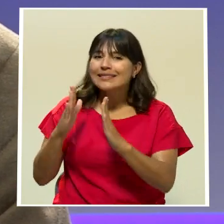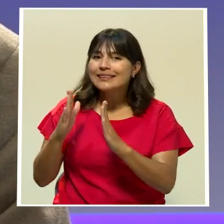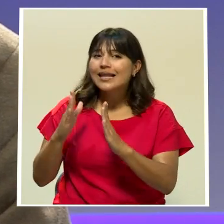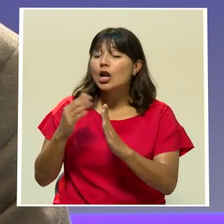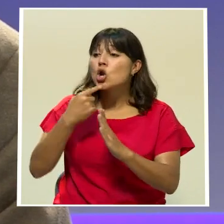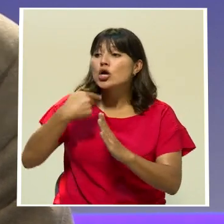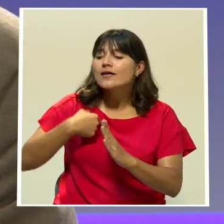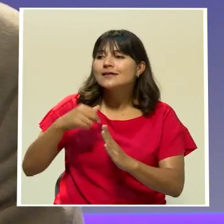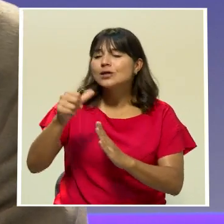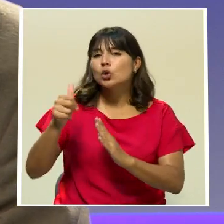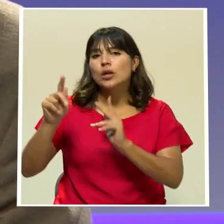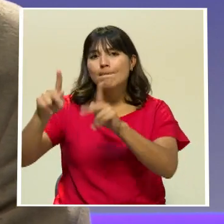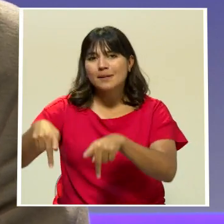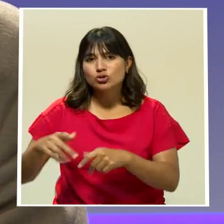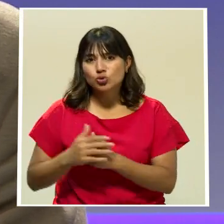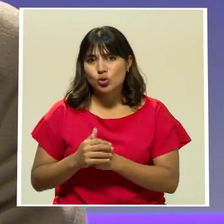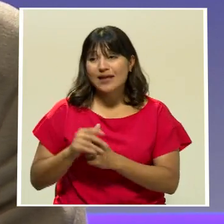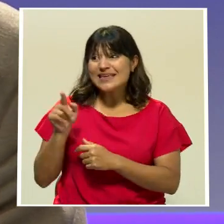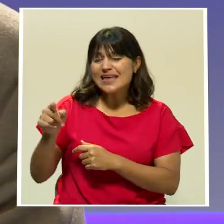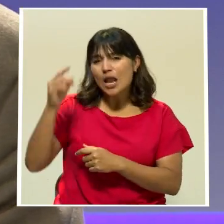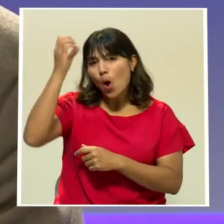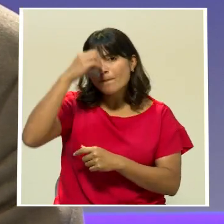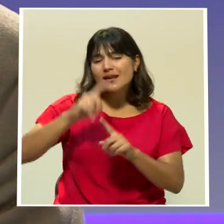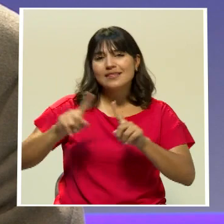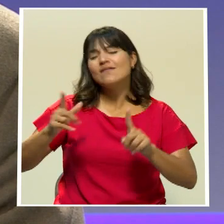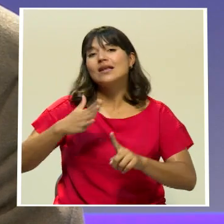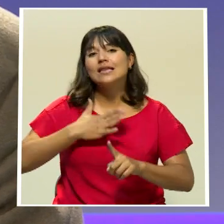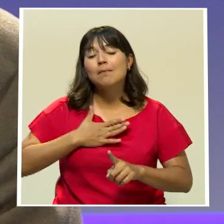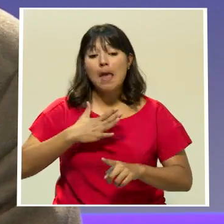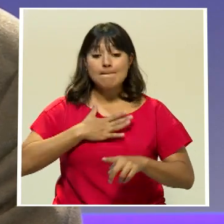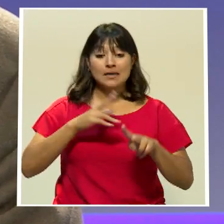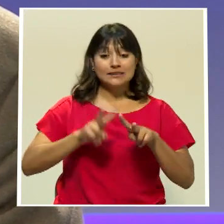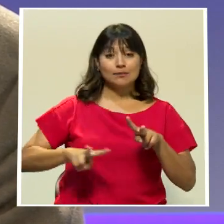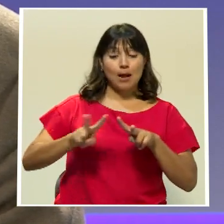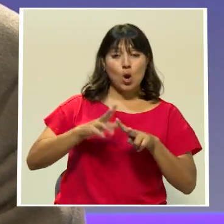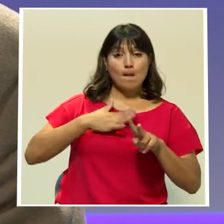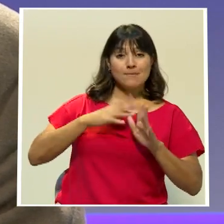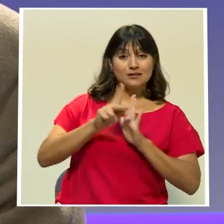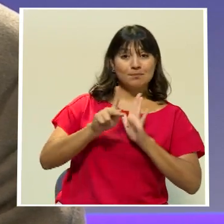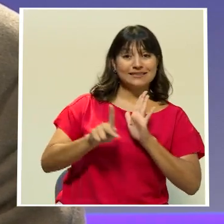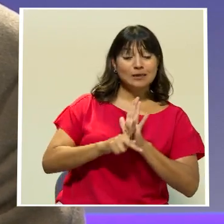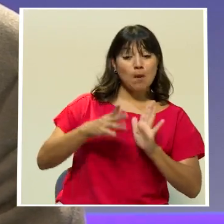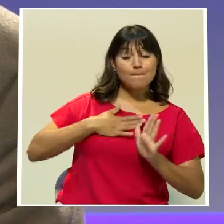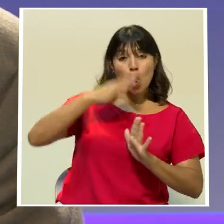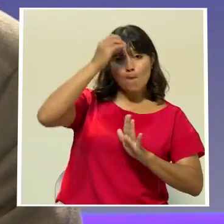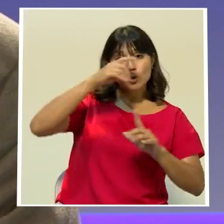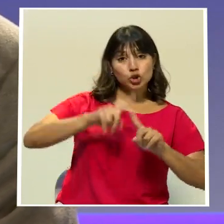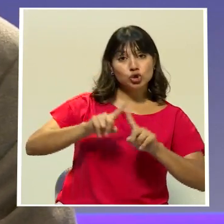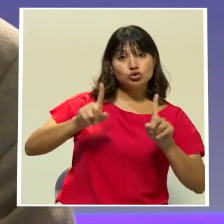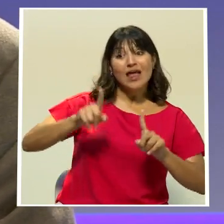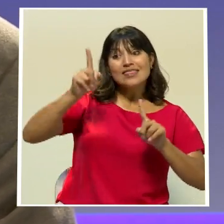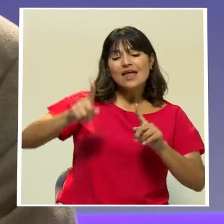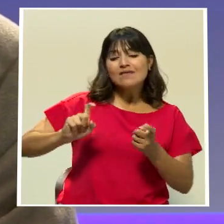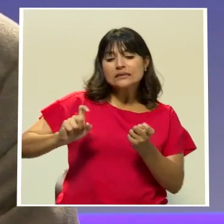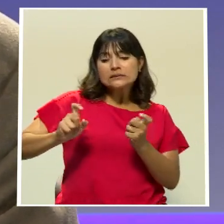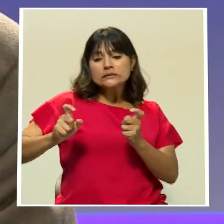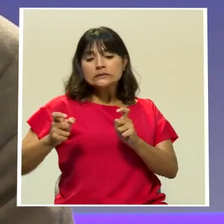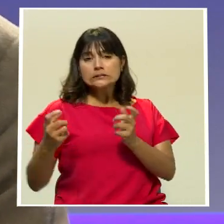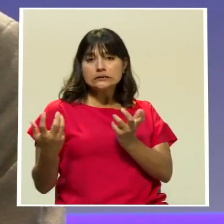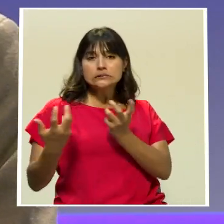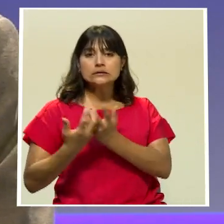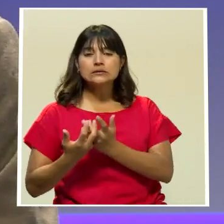ofrece resistencia y que mis valores, mis principios, mis intereses van a tener que transar.